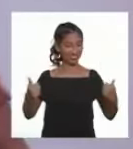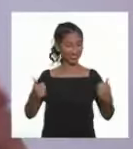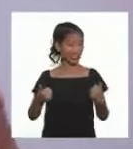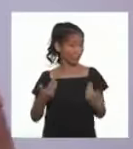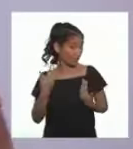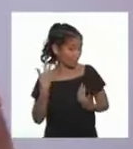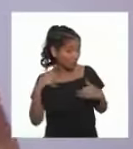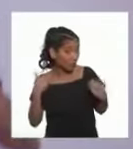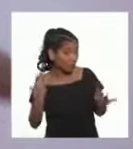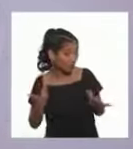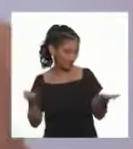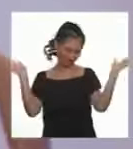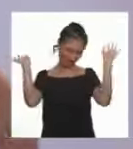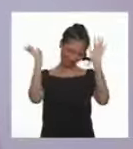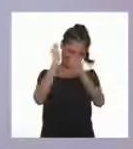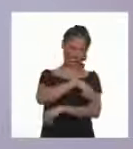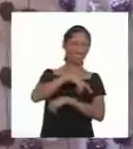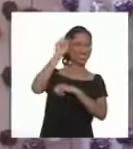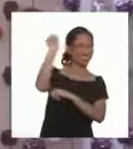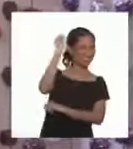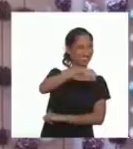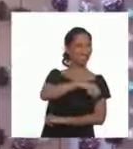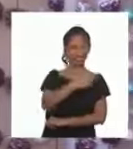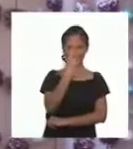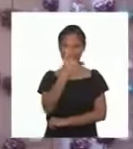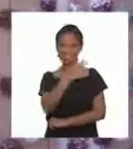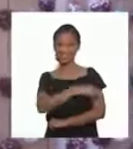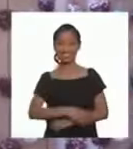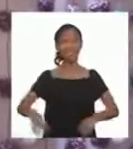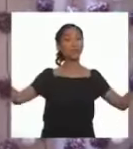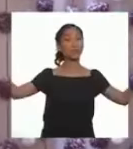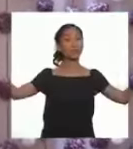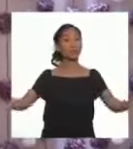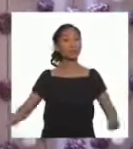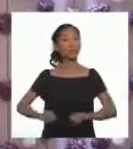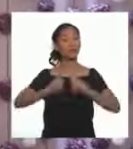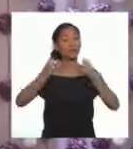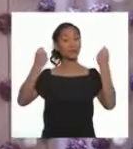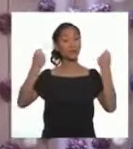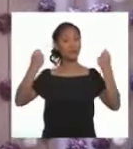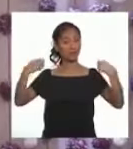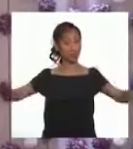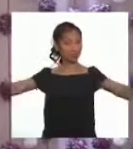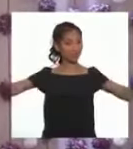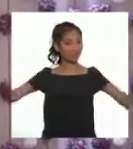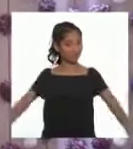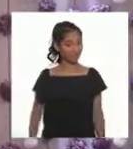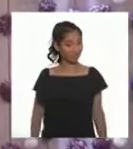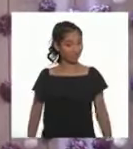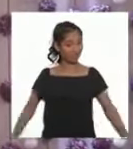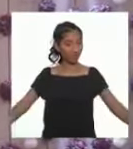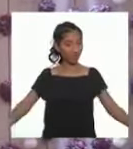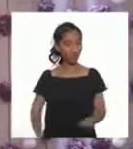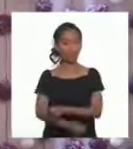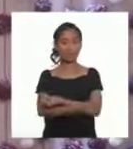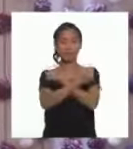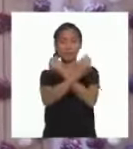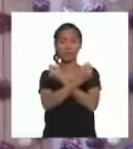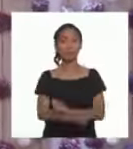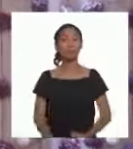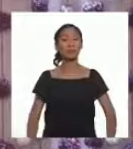¿Lo lograremos? ¡Ah! ¡Estoy seguro que sí! ¡Bien! Tomamos aire y nuestros brazos se levantan muy